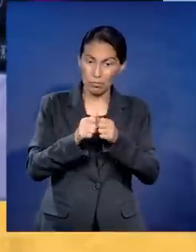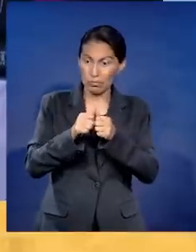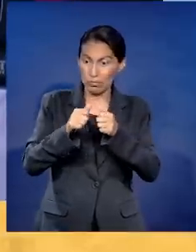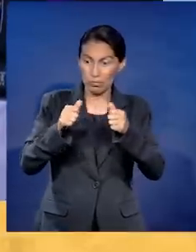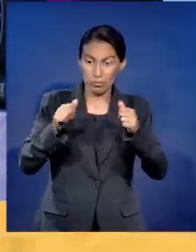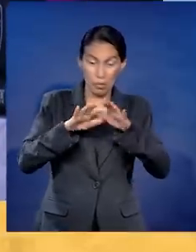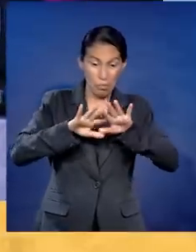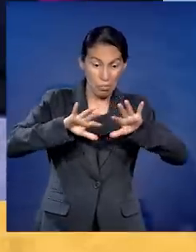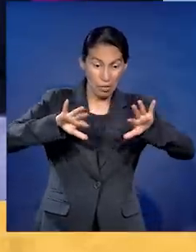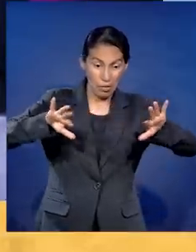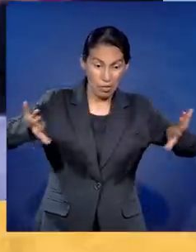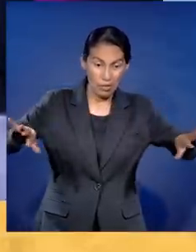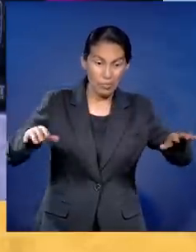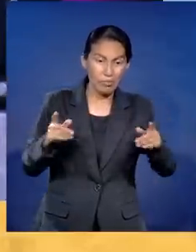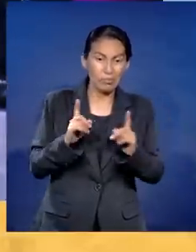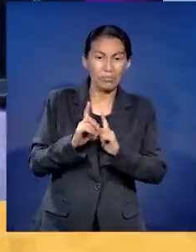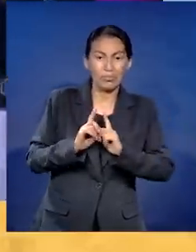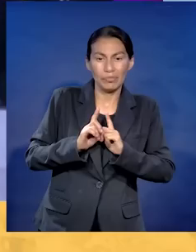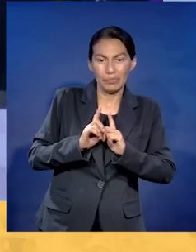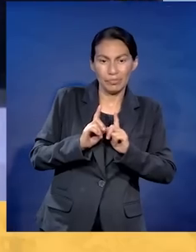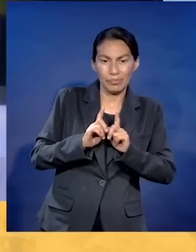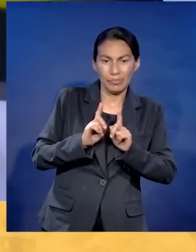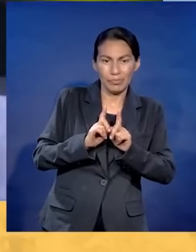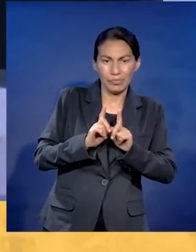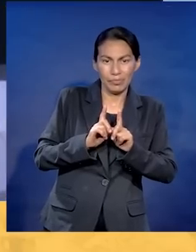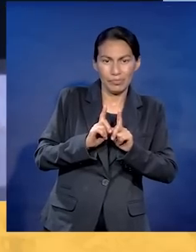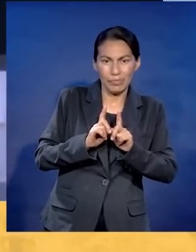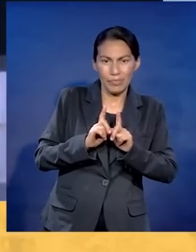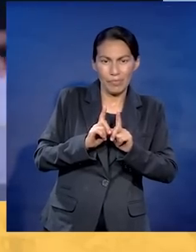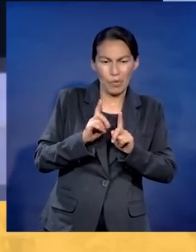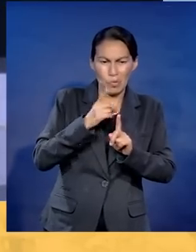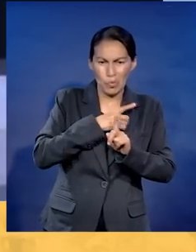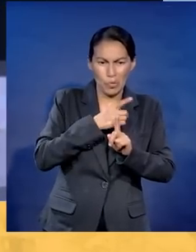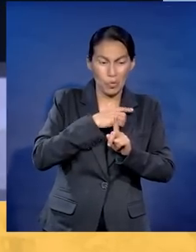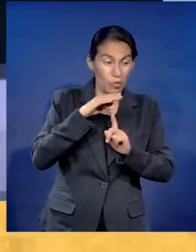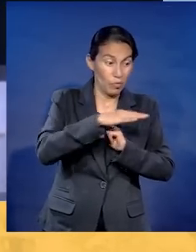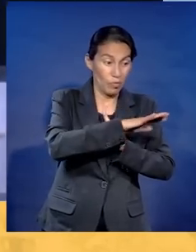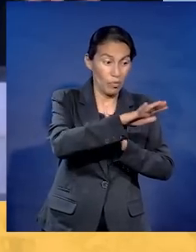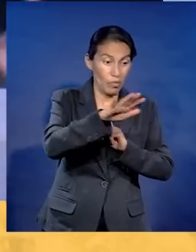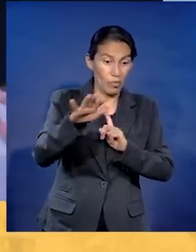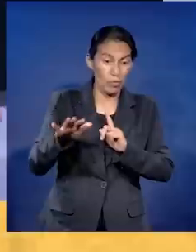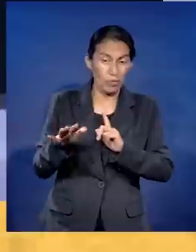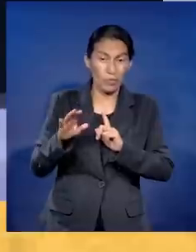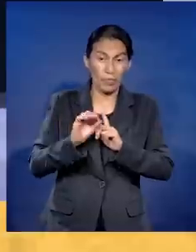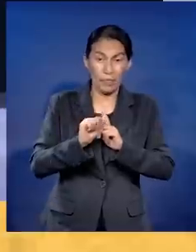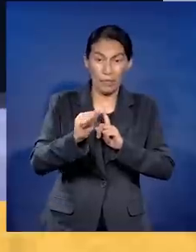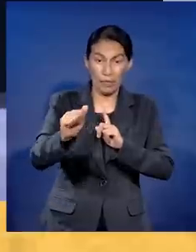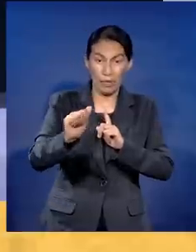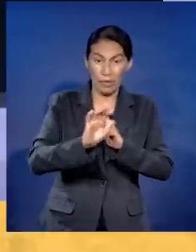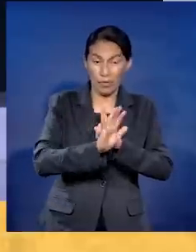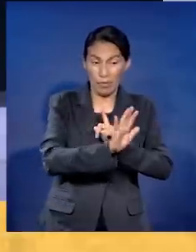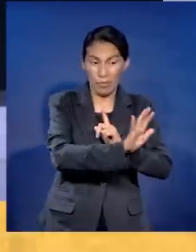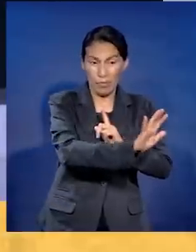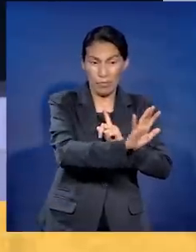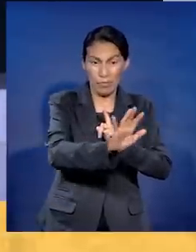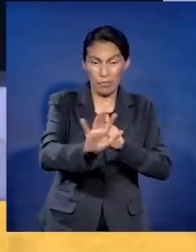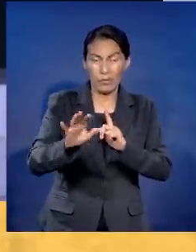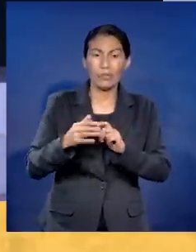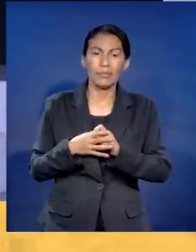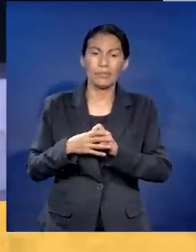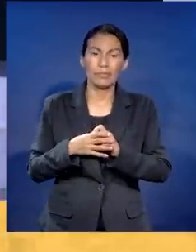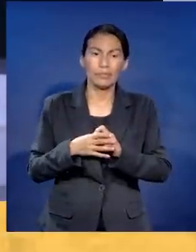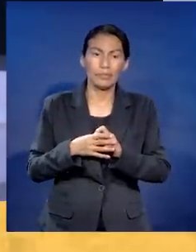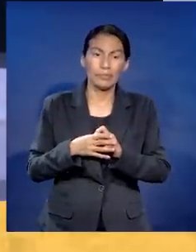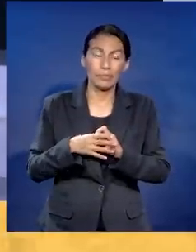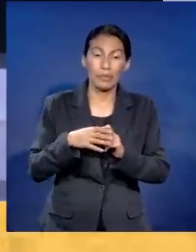cuando ella pierda su núcleo, su vínculo, su familia, cuando llegue a tu casa, una casa extraña, cuando esté lejos de quienes la aman, es ahora cuando lo